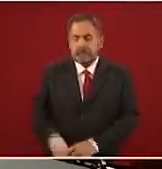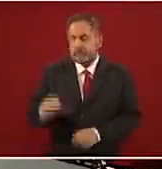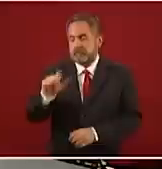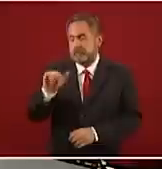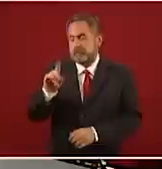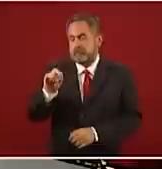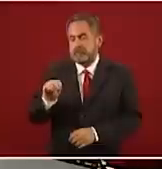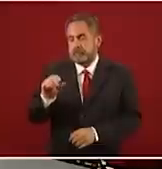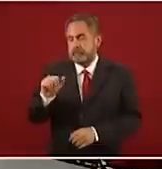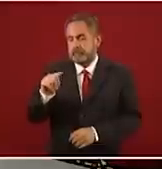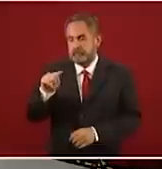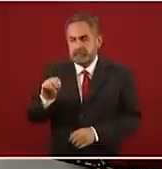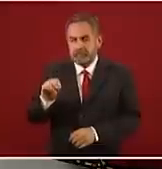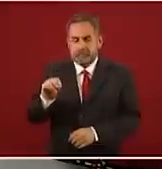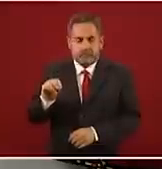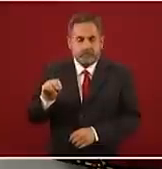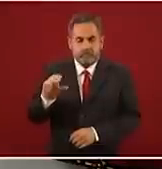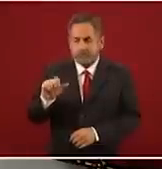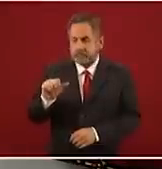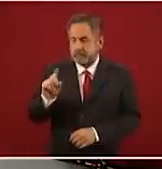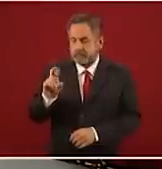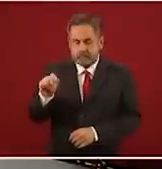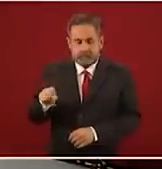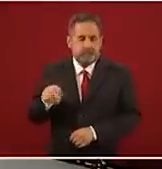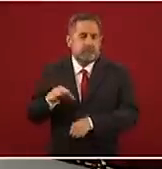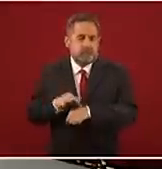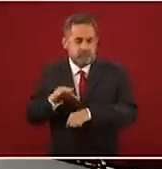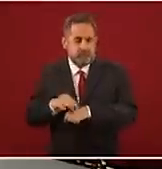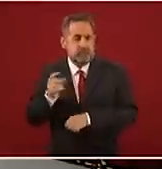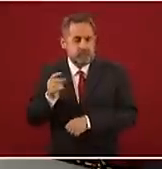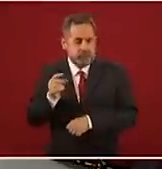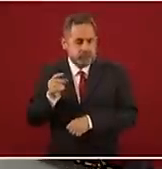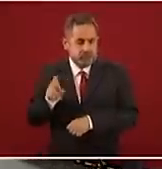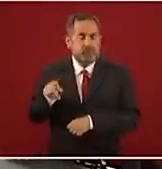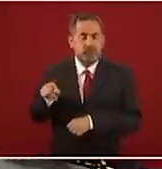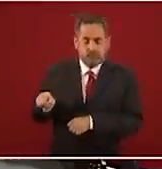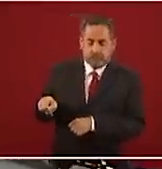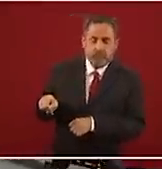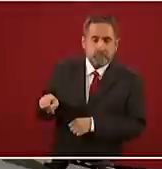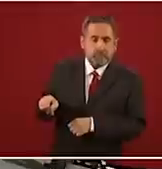Alejandro Antonio Calderón Alipi. Doctor Alejandro Antonio Calderón Alipi